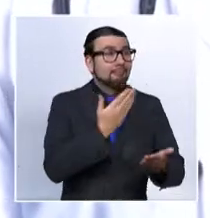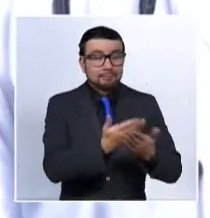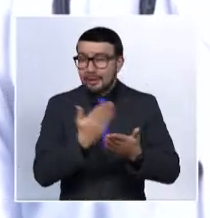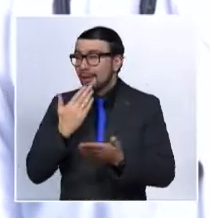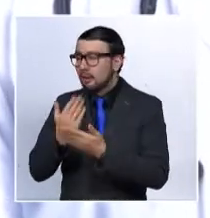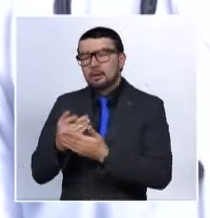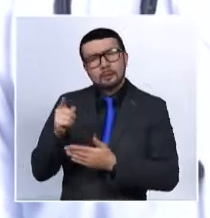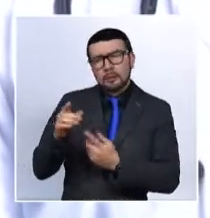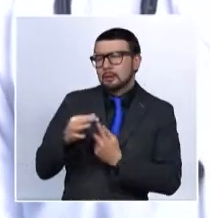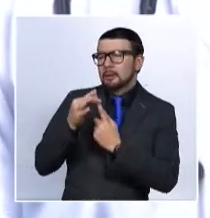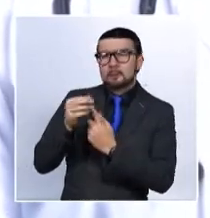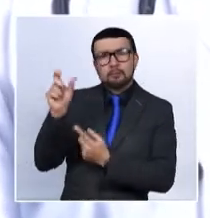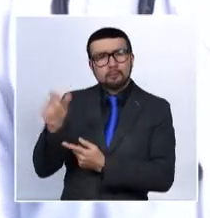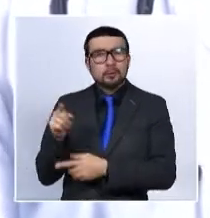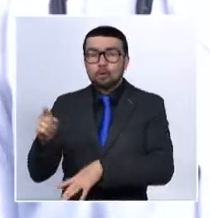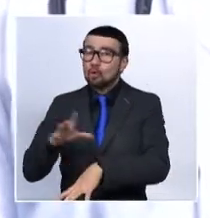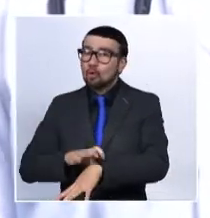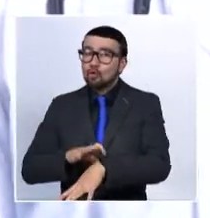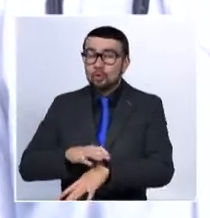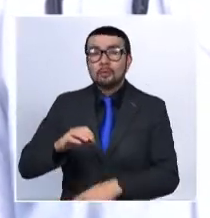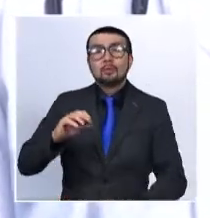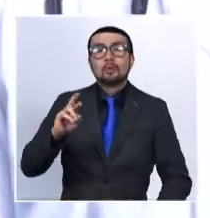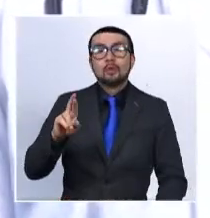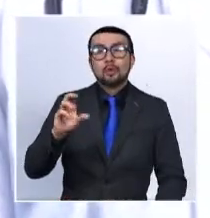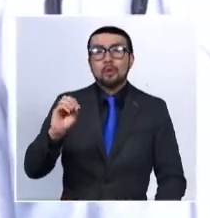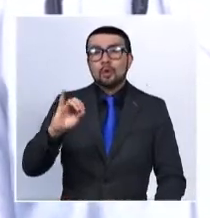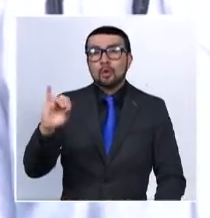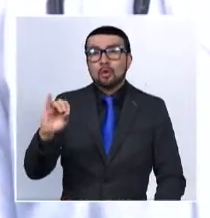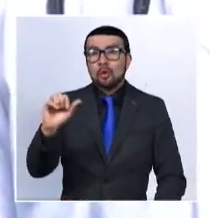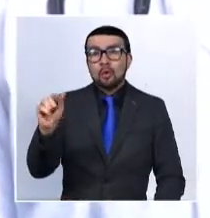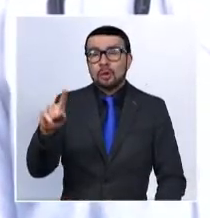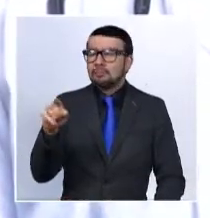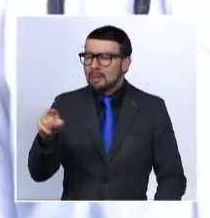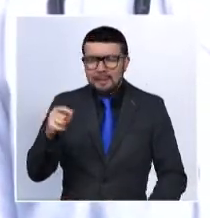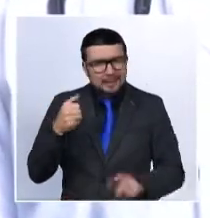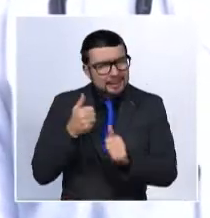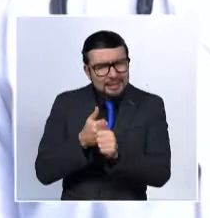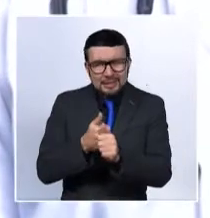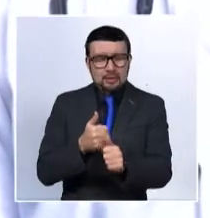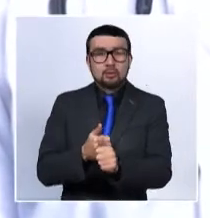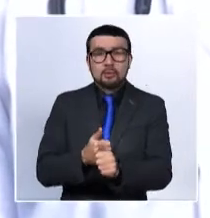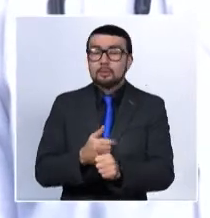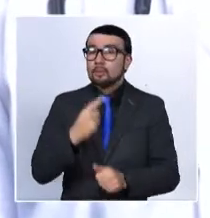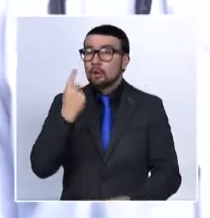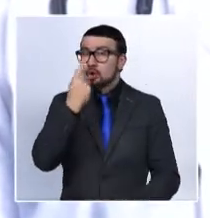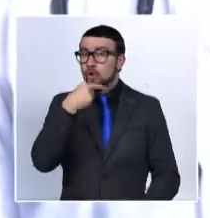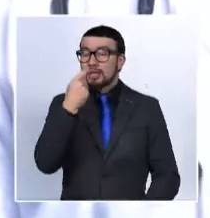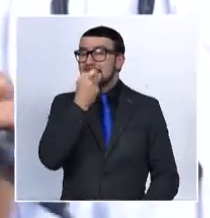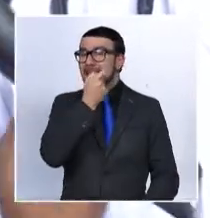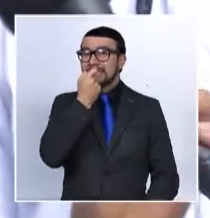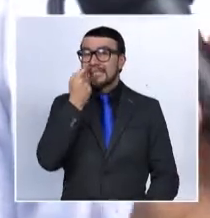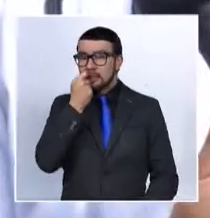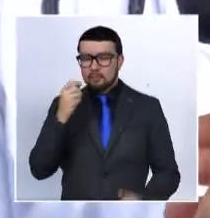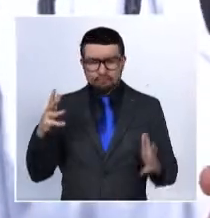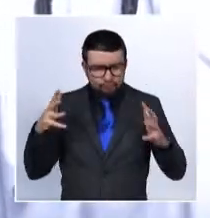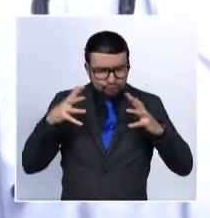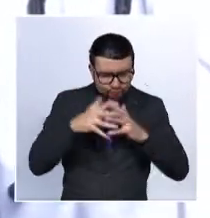que siempre ha insistido en que la odontología debe ser una parte integral de la